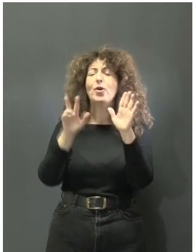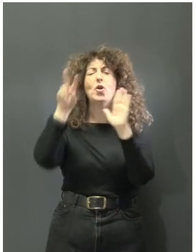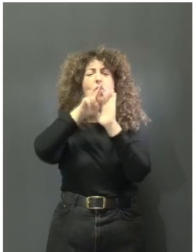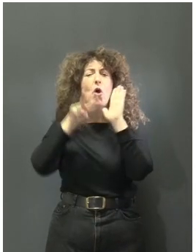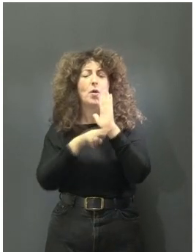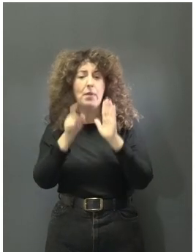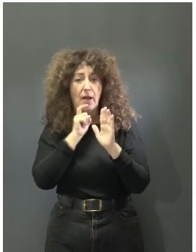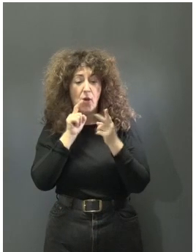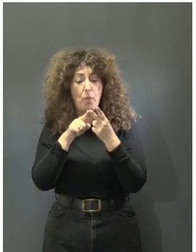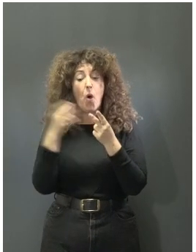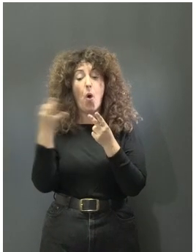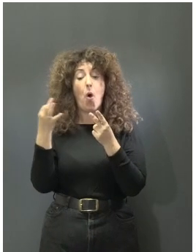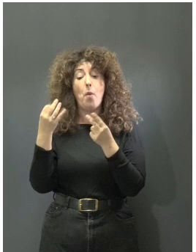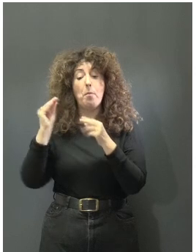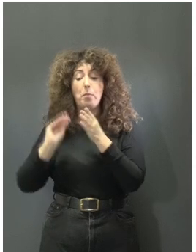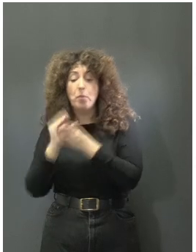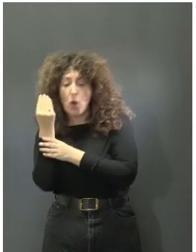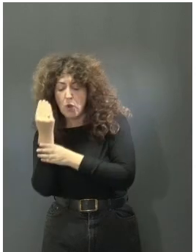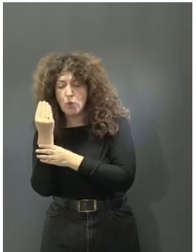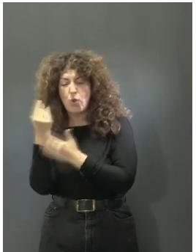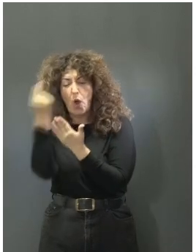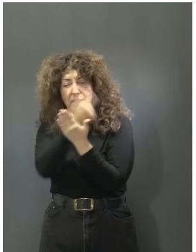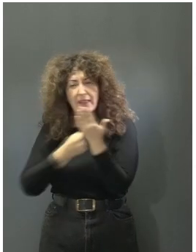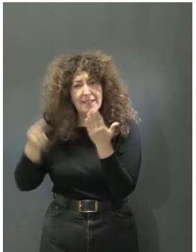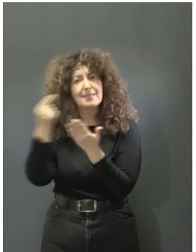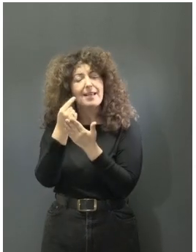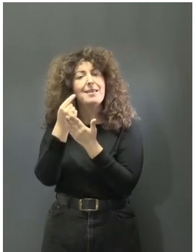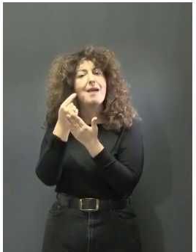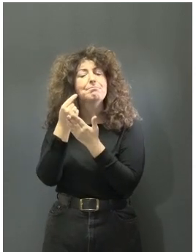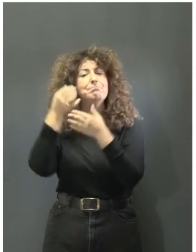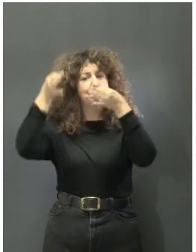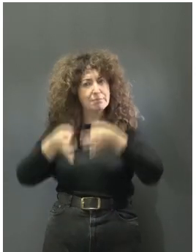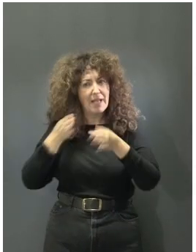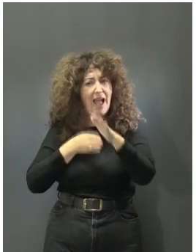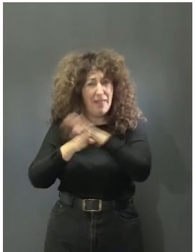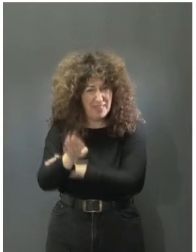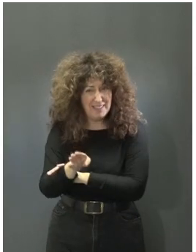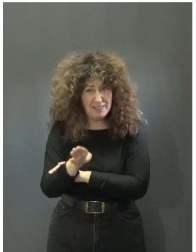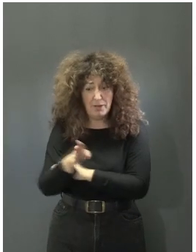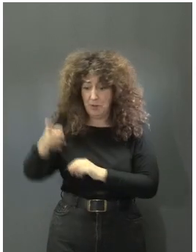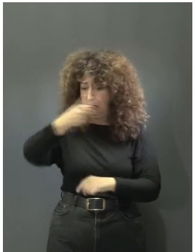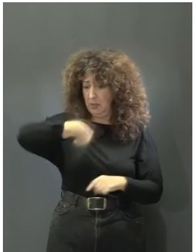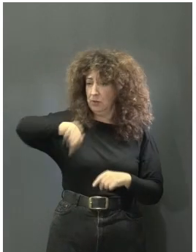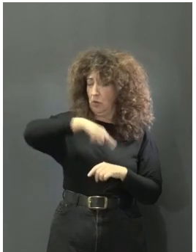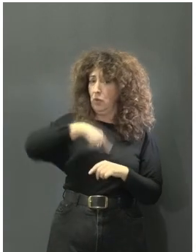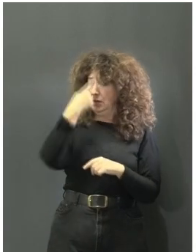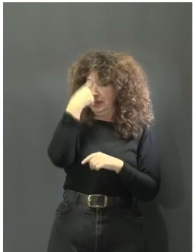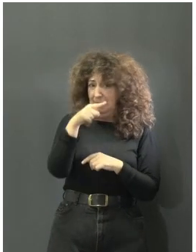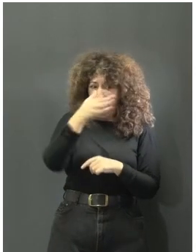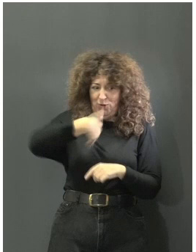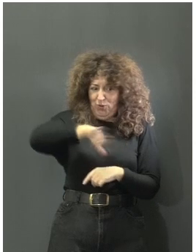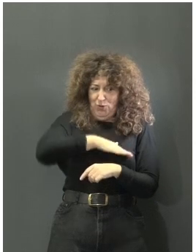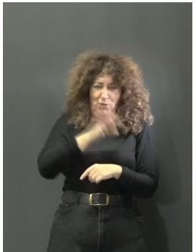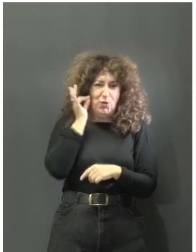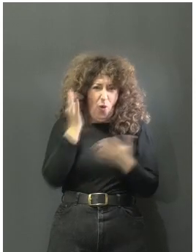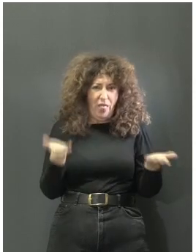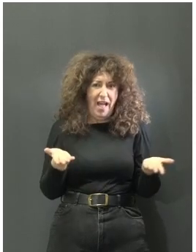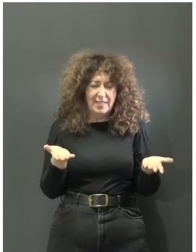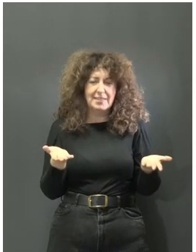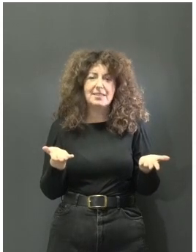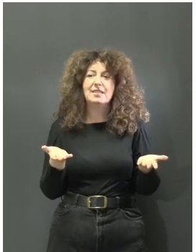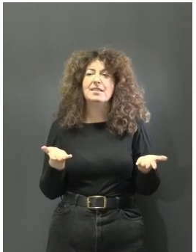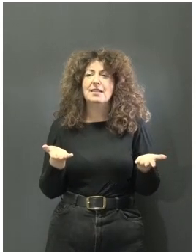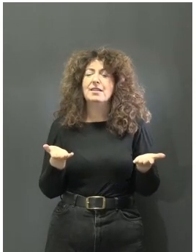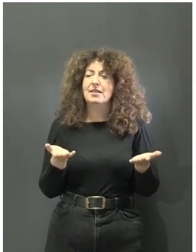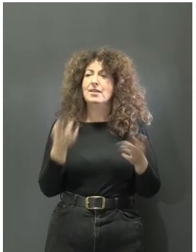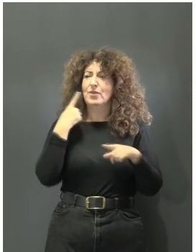sean cognitivamente accesibles. Todo eso que todos somos conscientes todas,